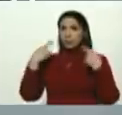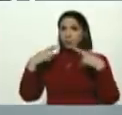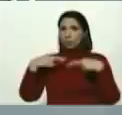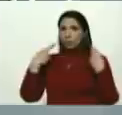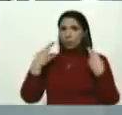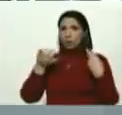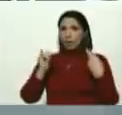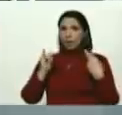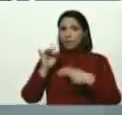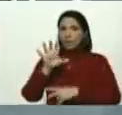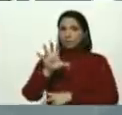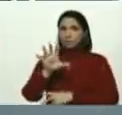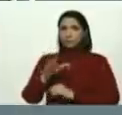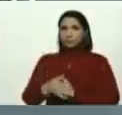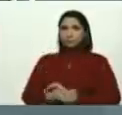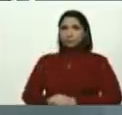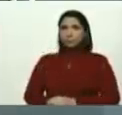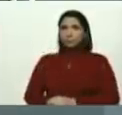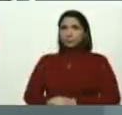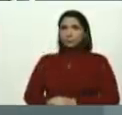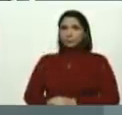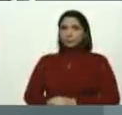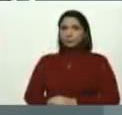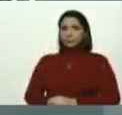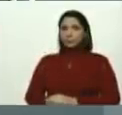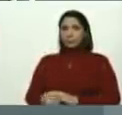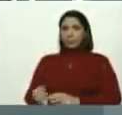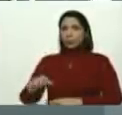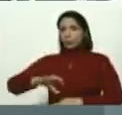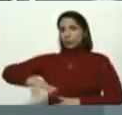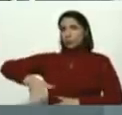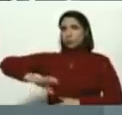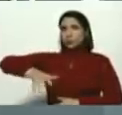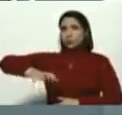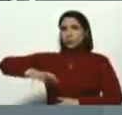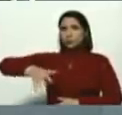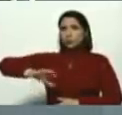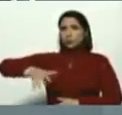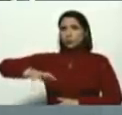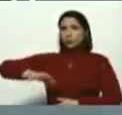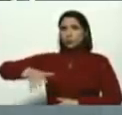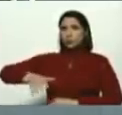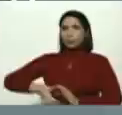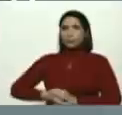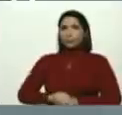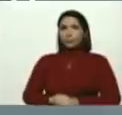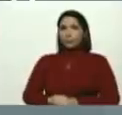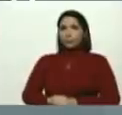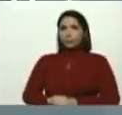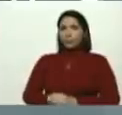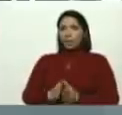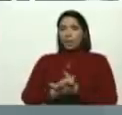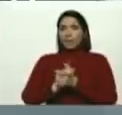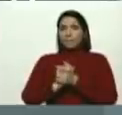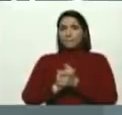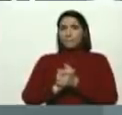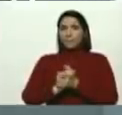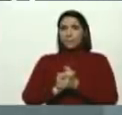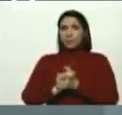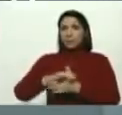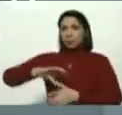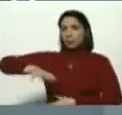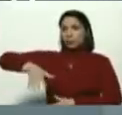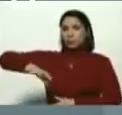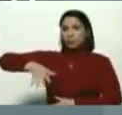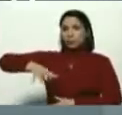país. Correcto. Las lavanderías y tintorerías, atención, mis amigos de las